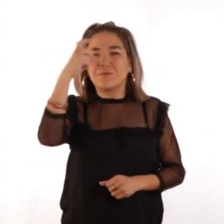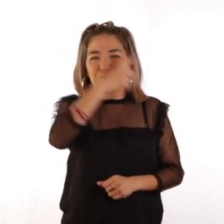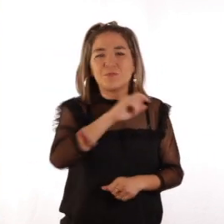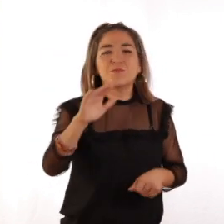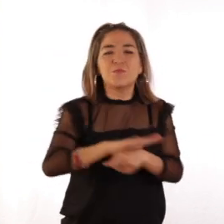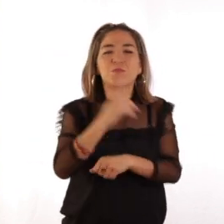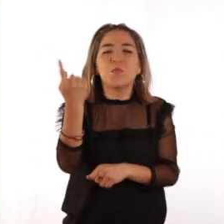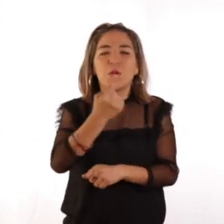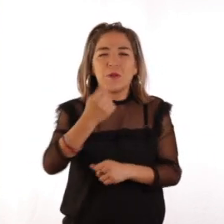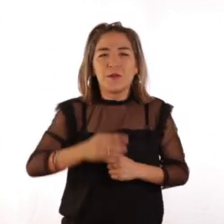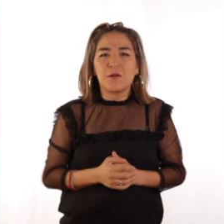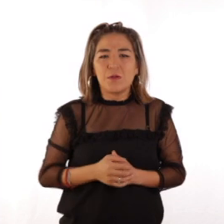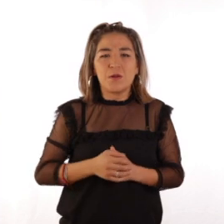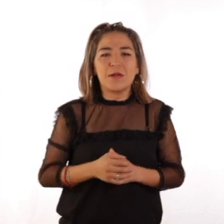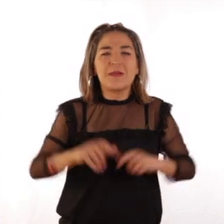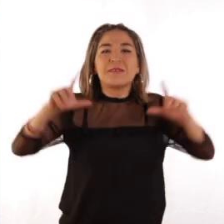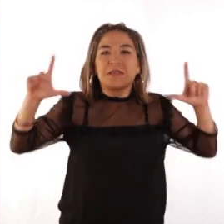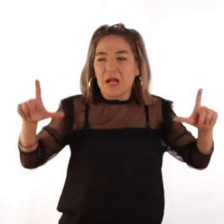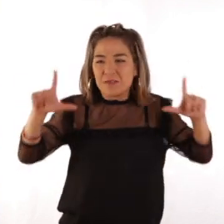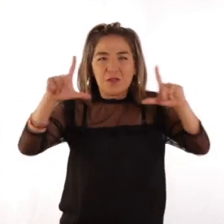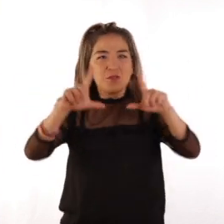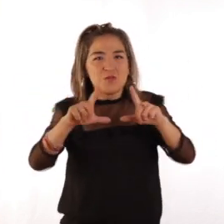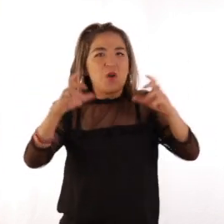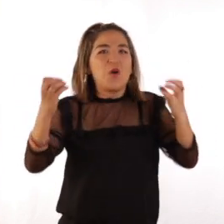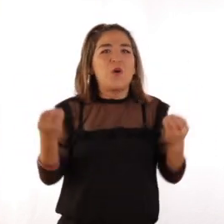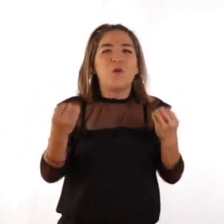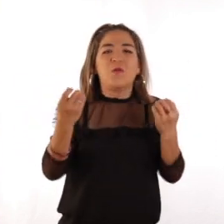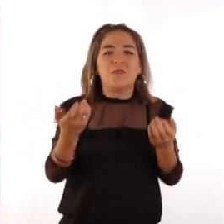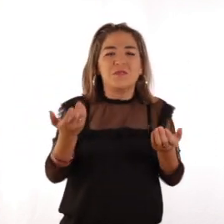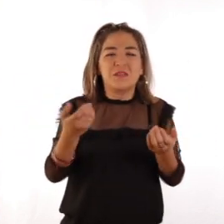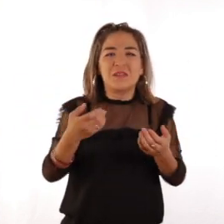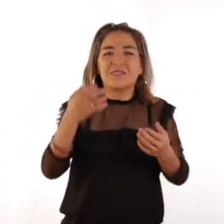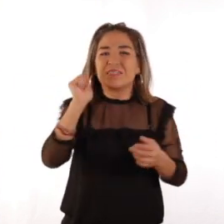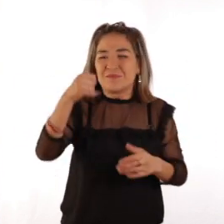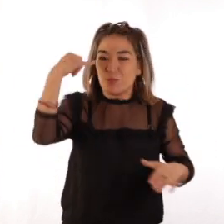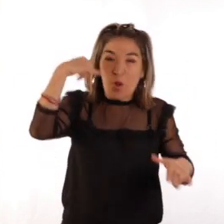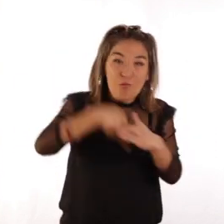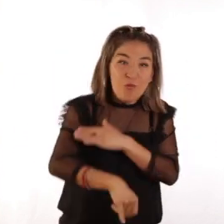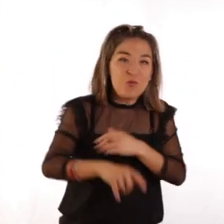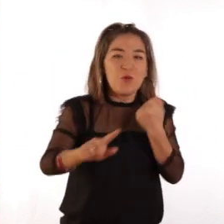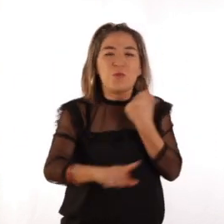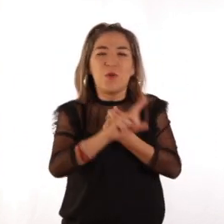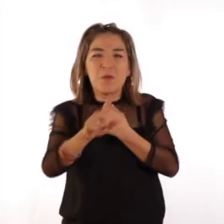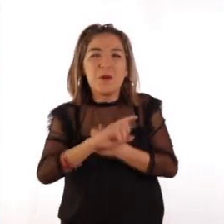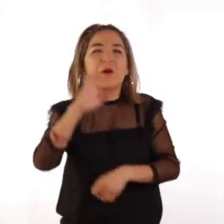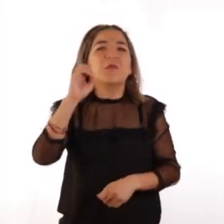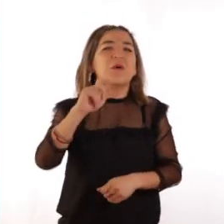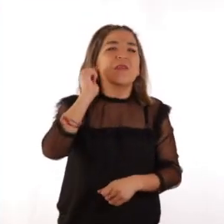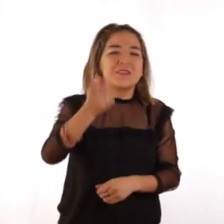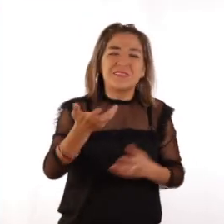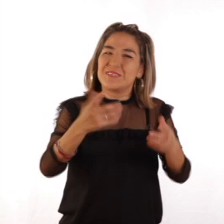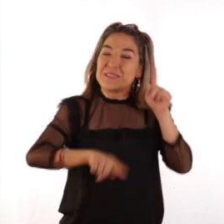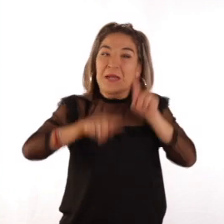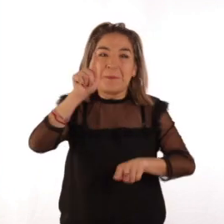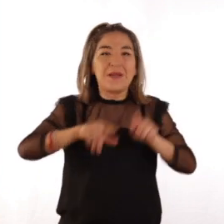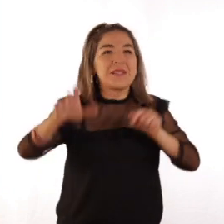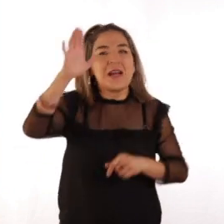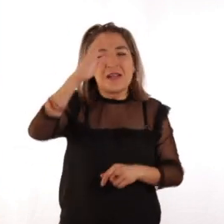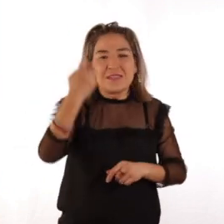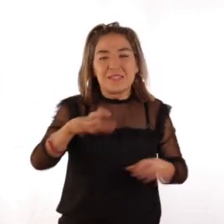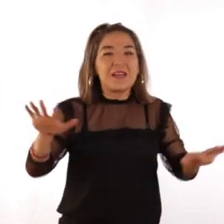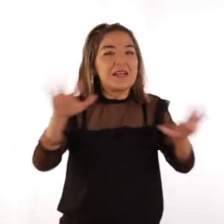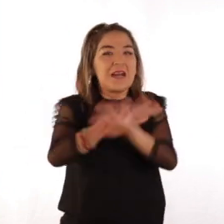son complejos dada el tamaño del problema y han cambiado mucho de acuerdo con la